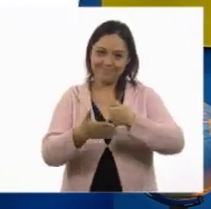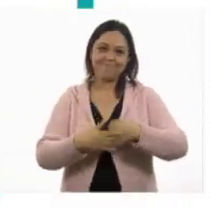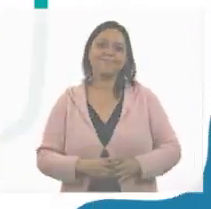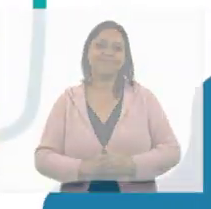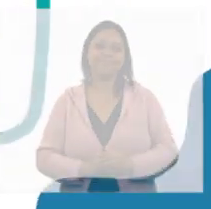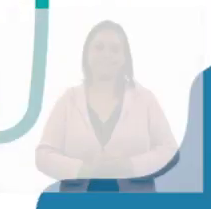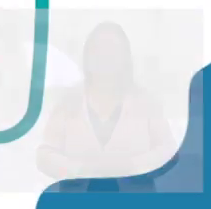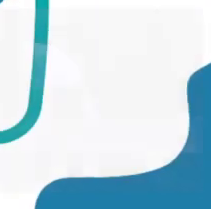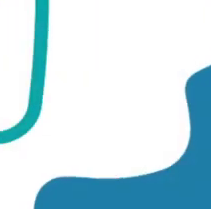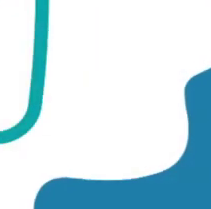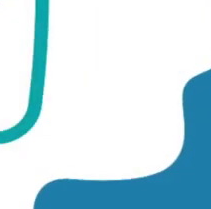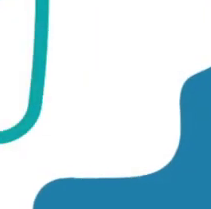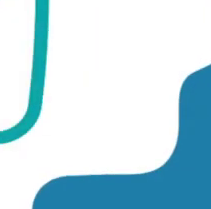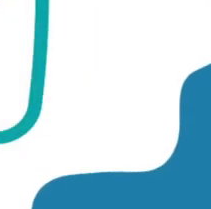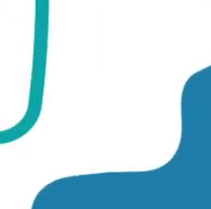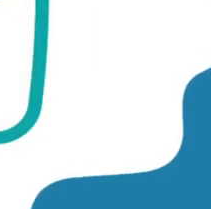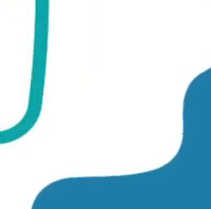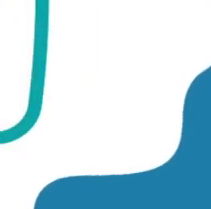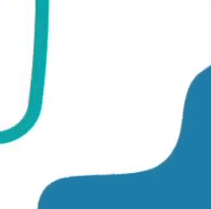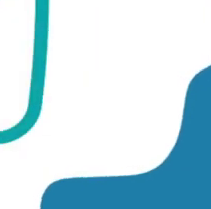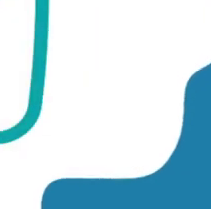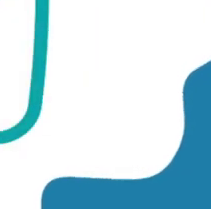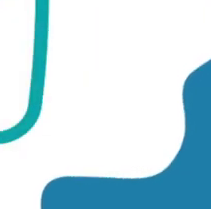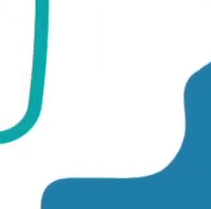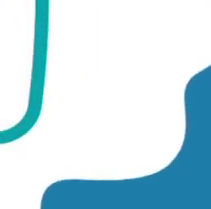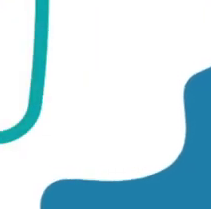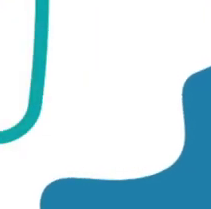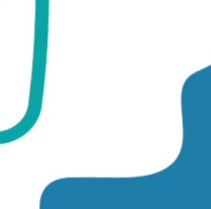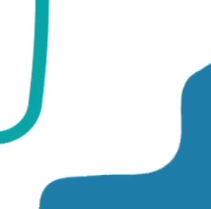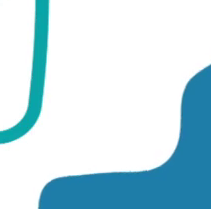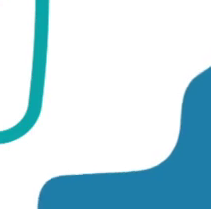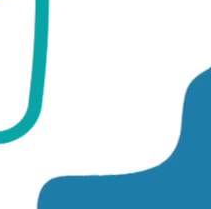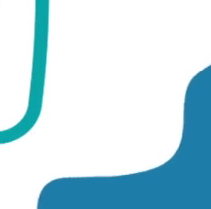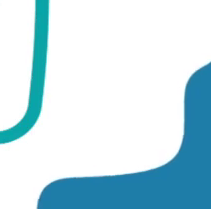como nosotros. A continuación,